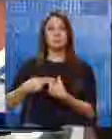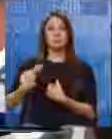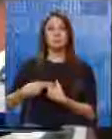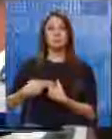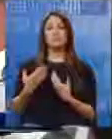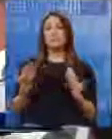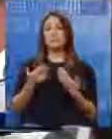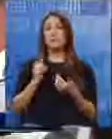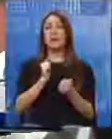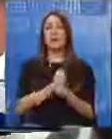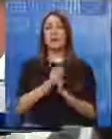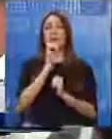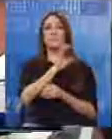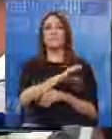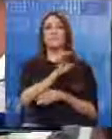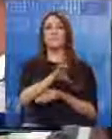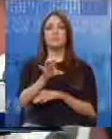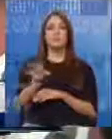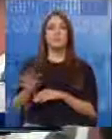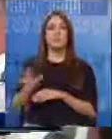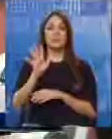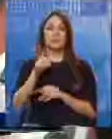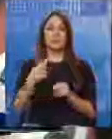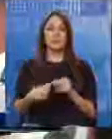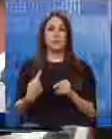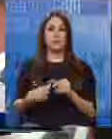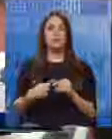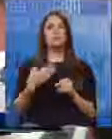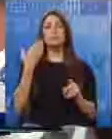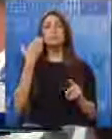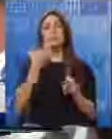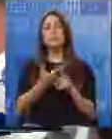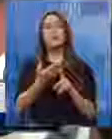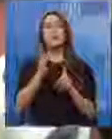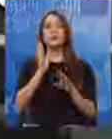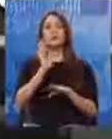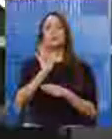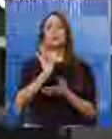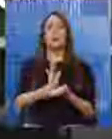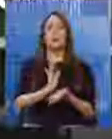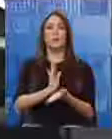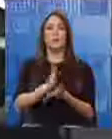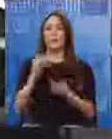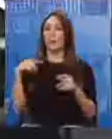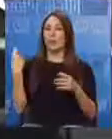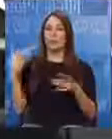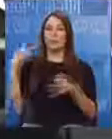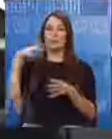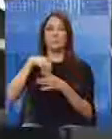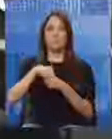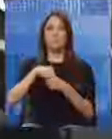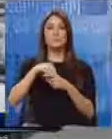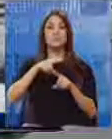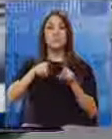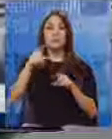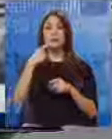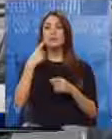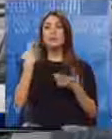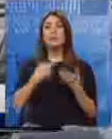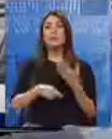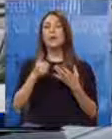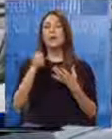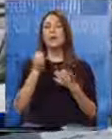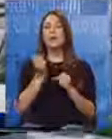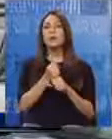en cada provincia. En la capital nos concentramos en la caja del seguro. Mientras tanto, la dirigencia no especificó qué tipo de